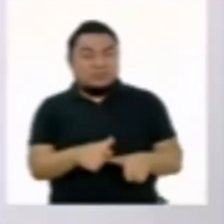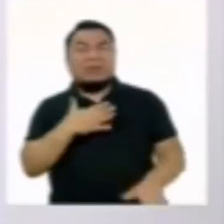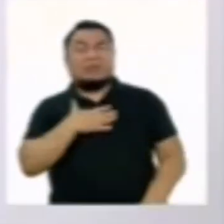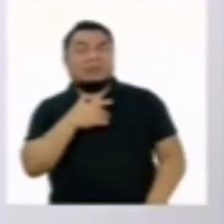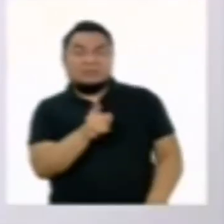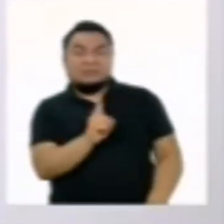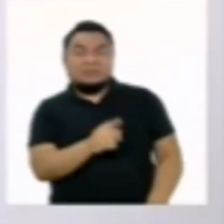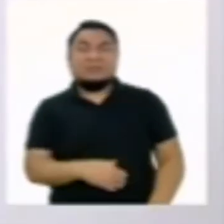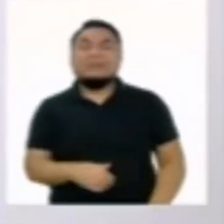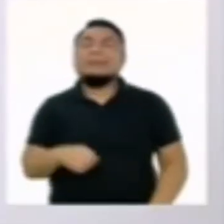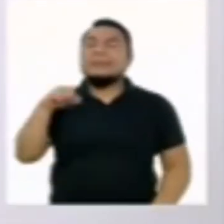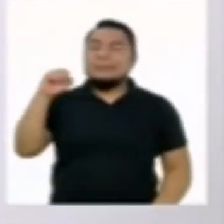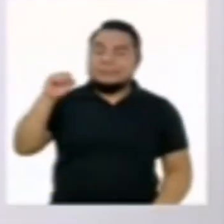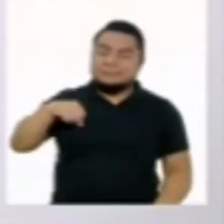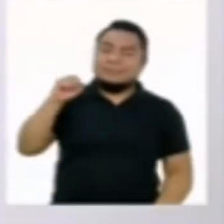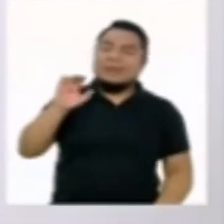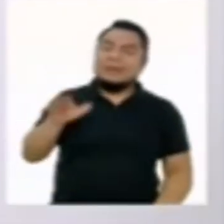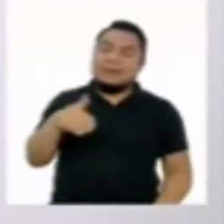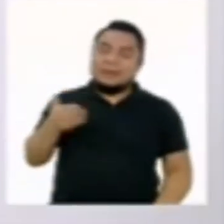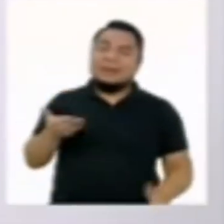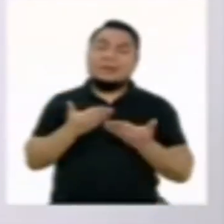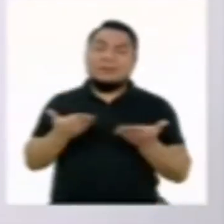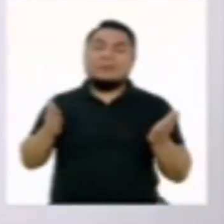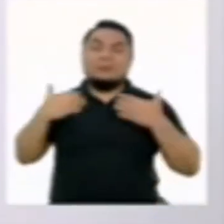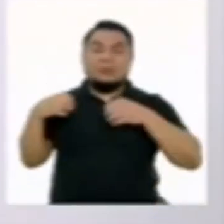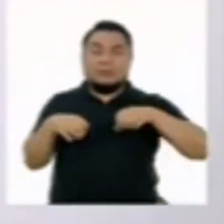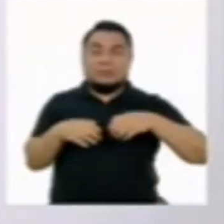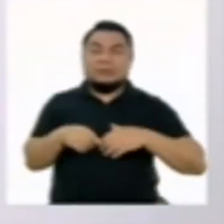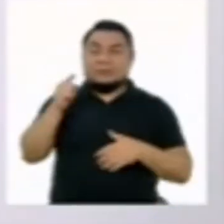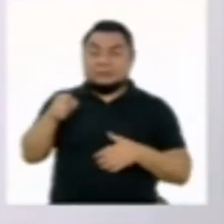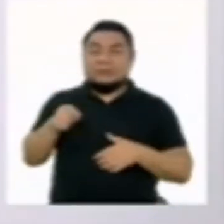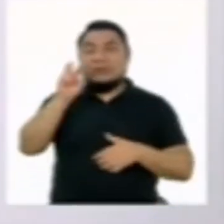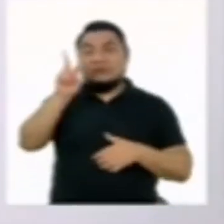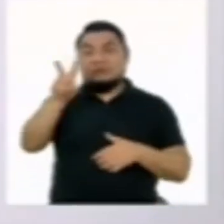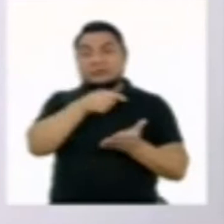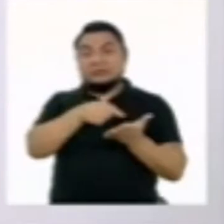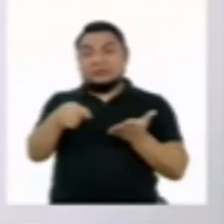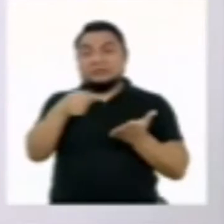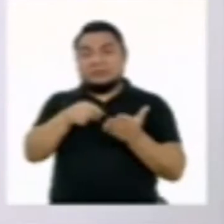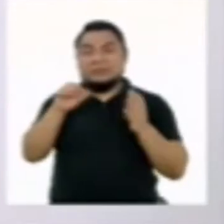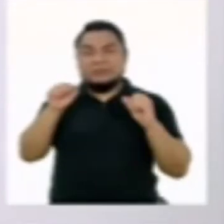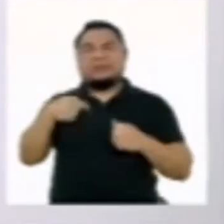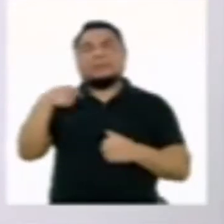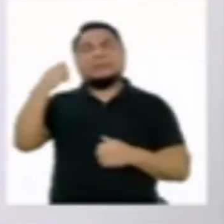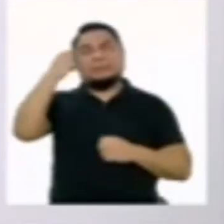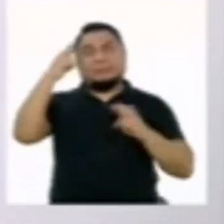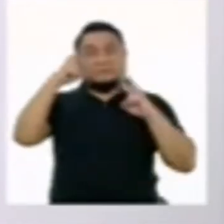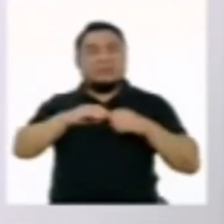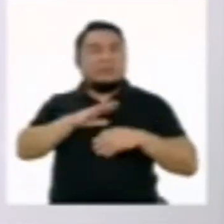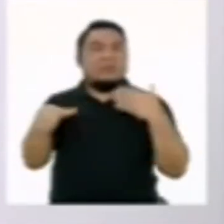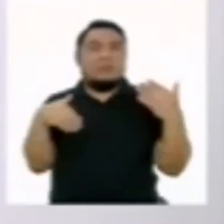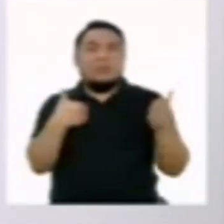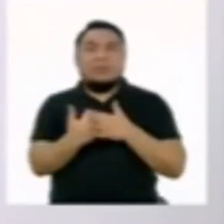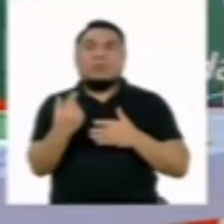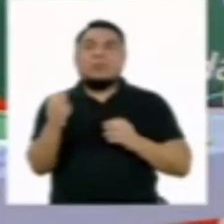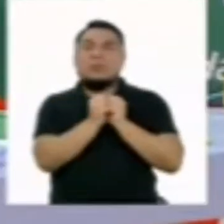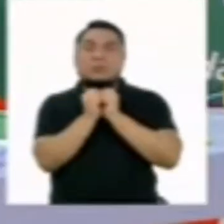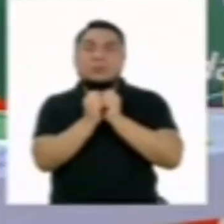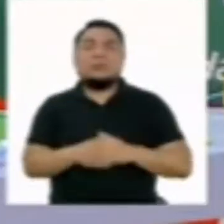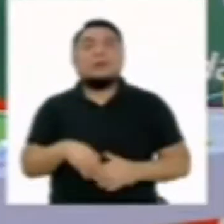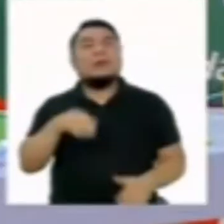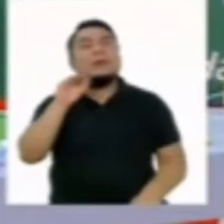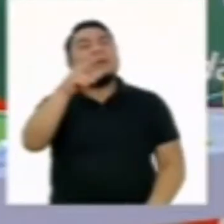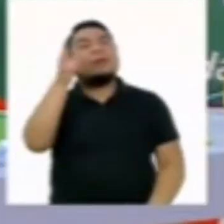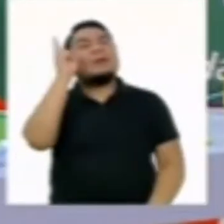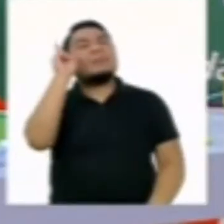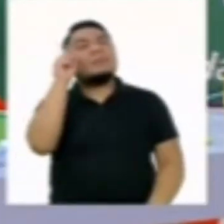padece. Definitivamente hay cosas que podemos hacer y en estas 2 semanas vamos a descubrirlas todas y todos juntos.